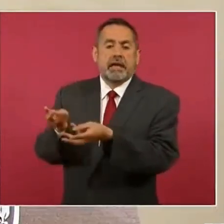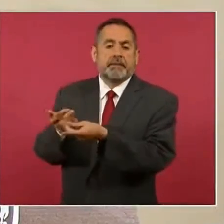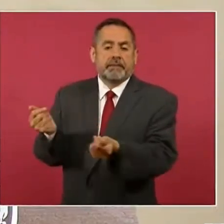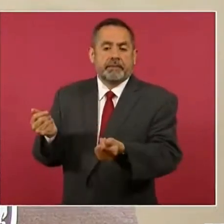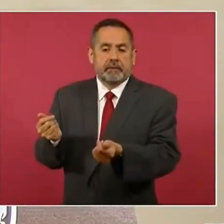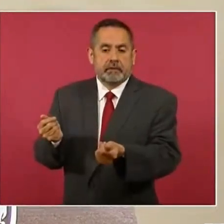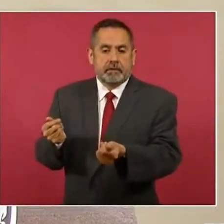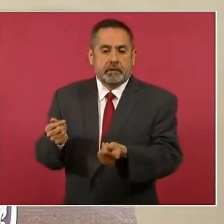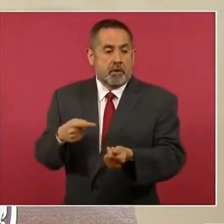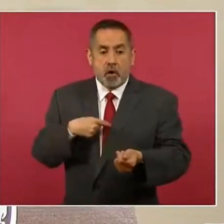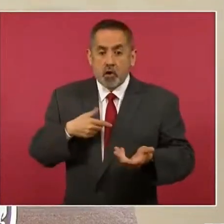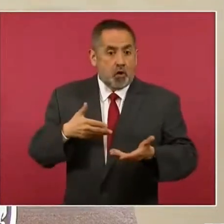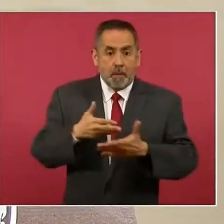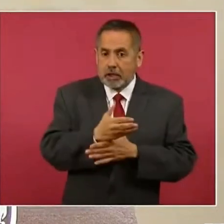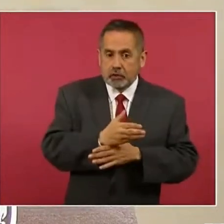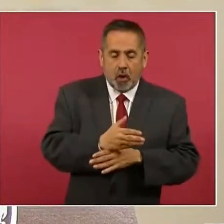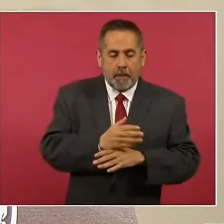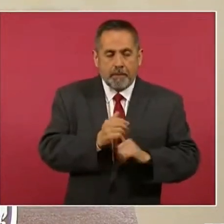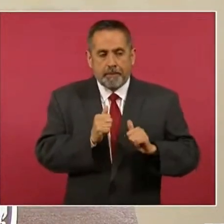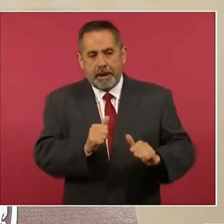nada más que no pasó